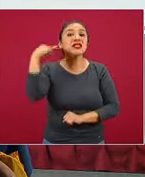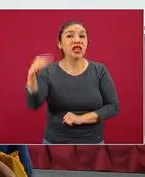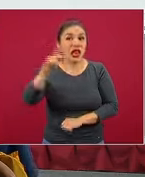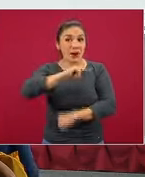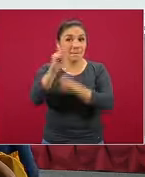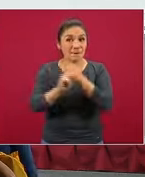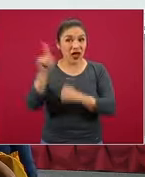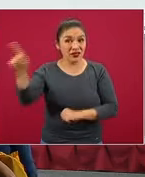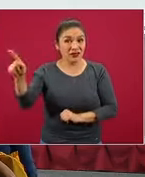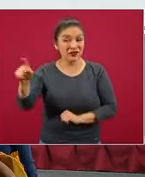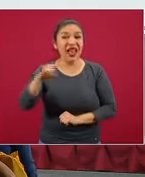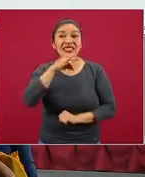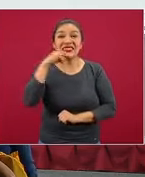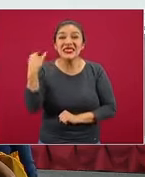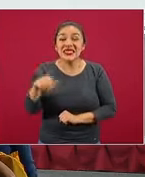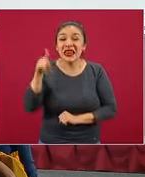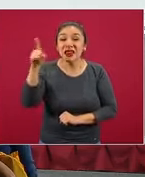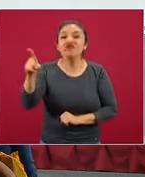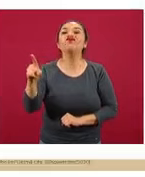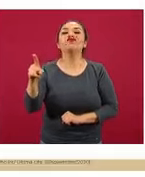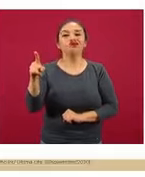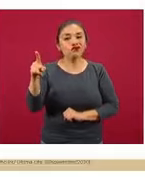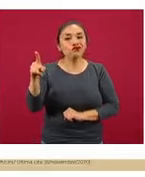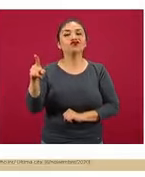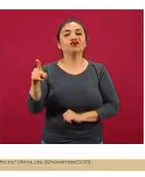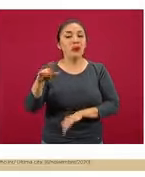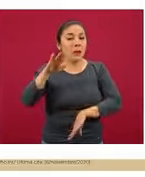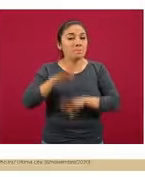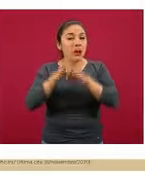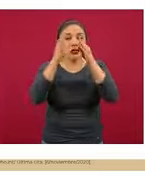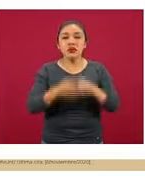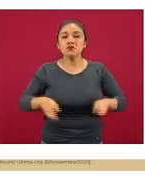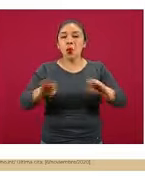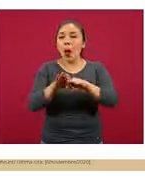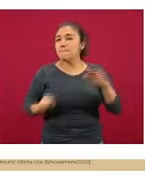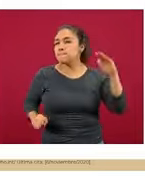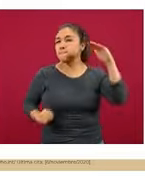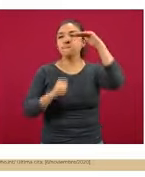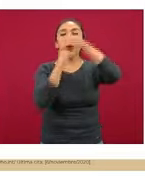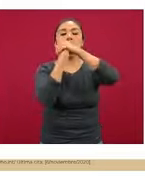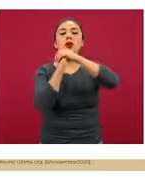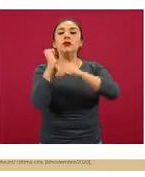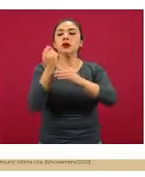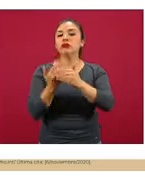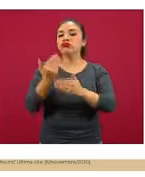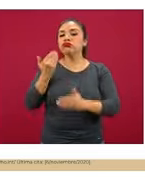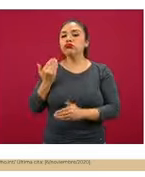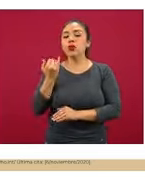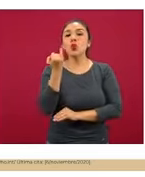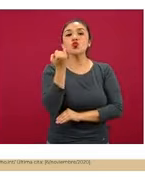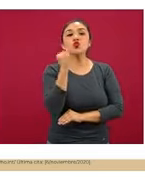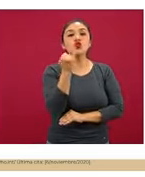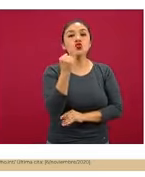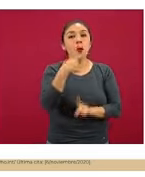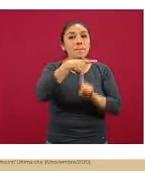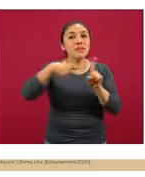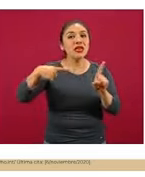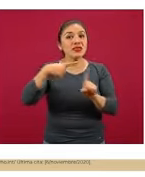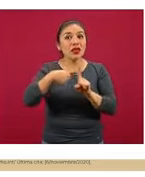tuvo un importante pico, un importante acme a mediados de junio, que fue